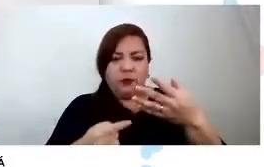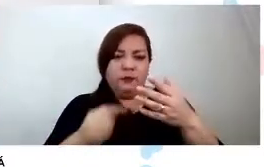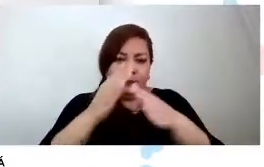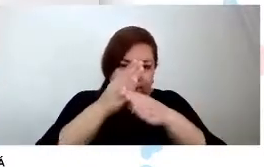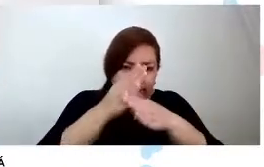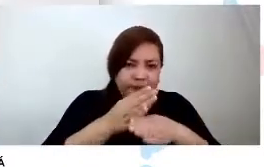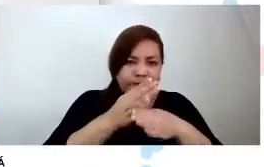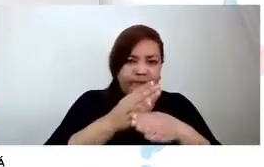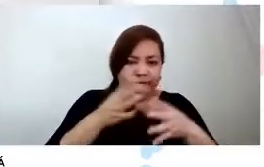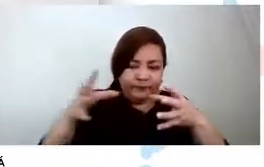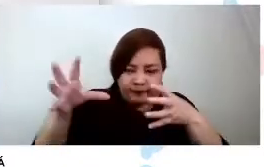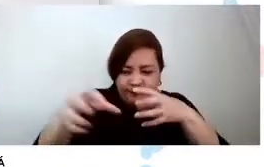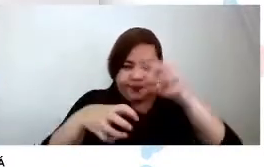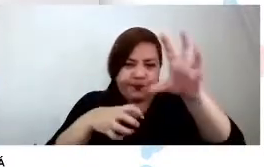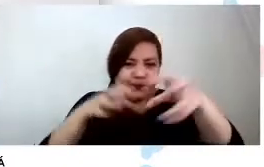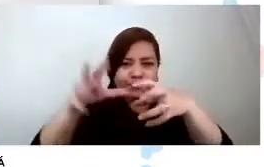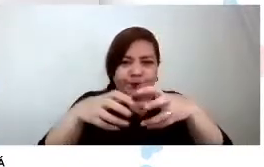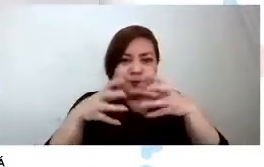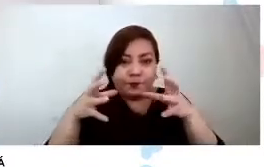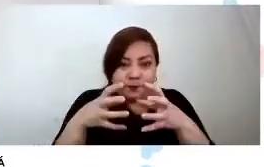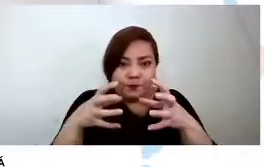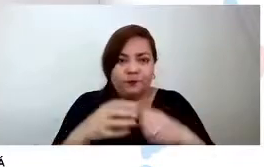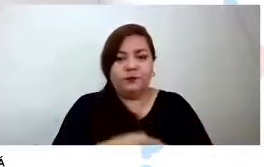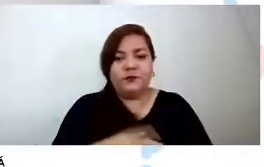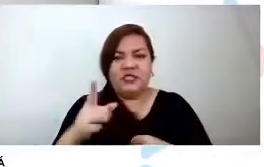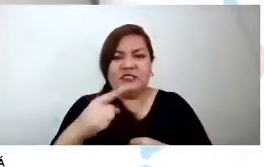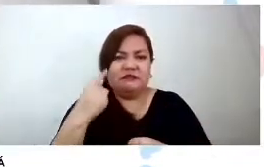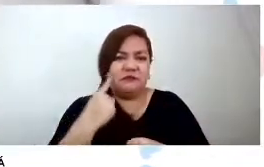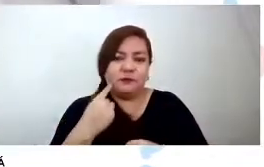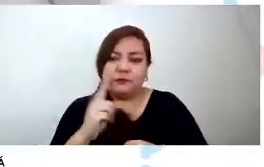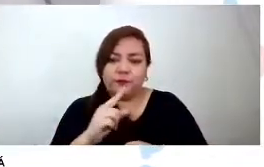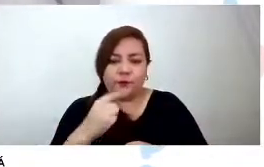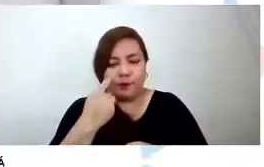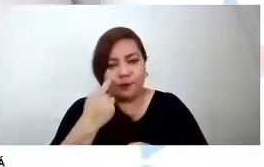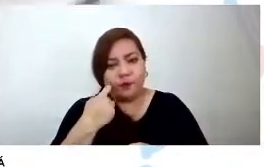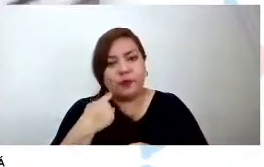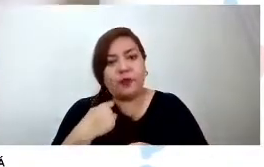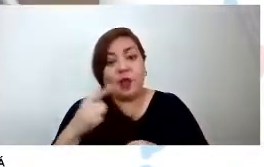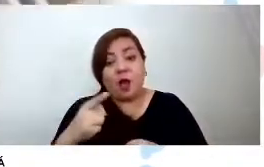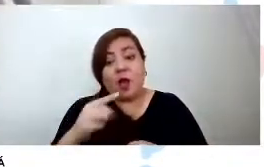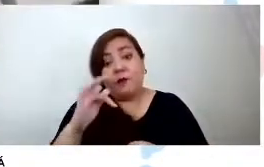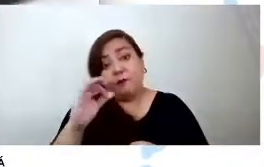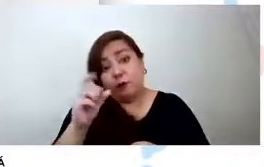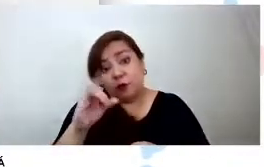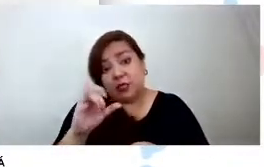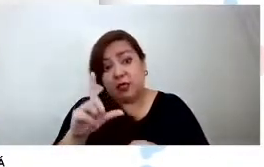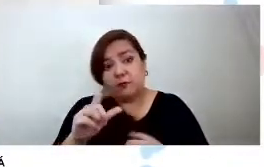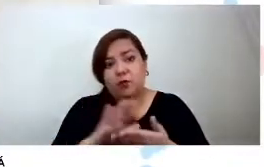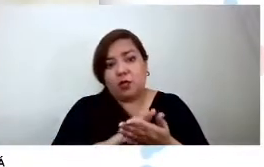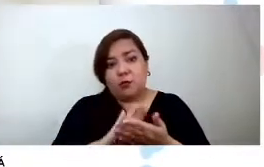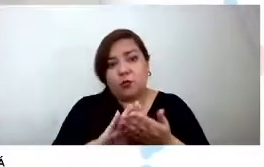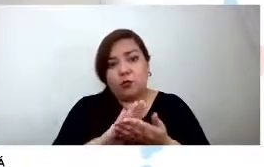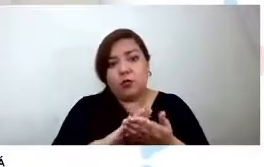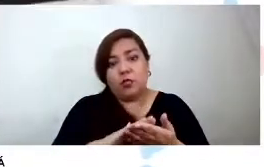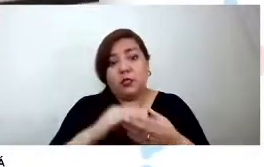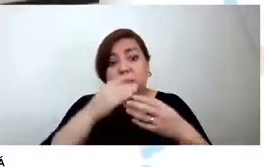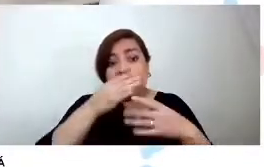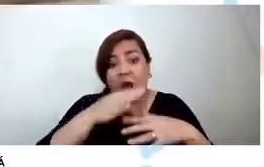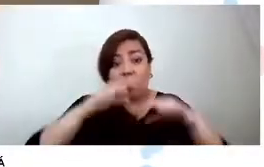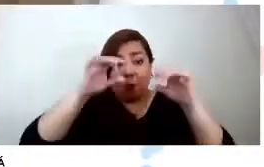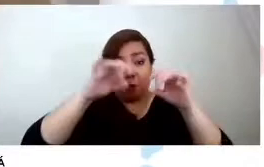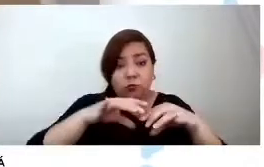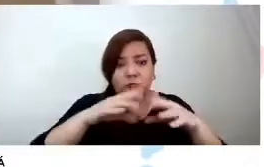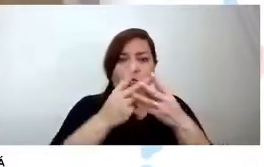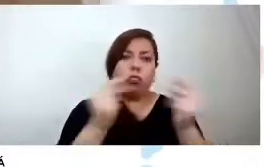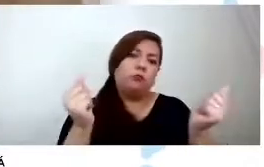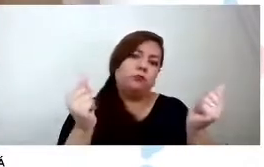afecten entre sí. Por ejemplo, hay fósiles que lamentablemente si se llegan a mojar, desaparecen, porque son minerales